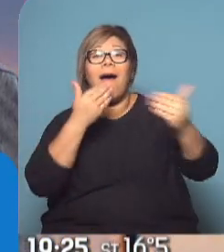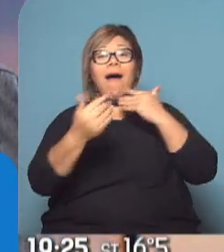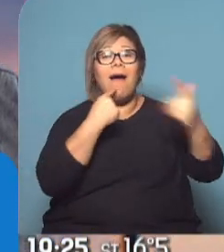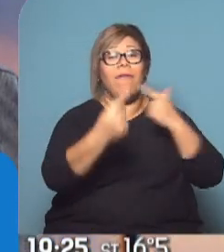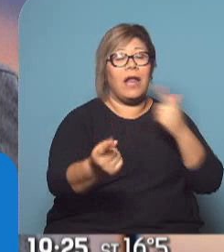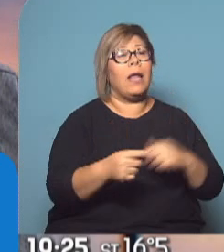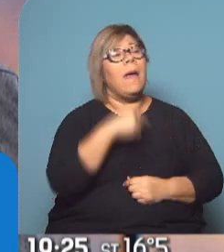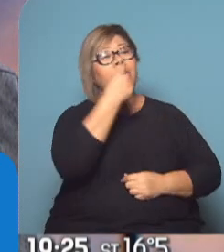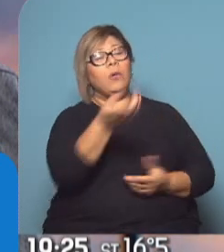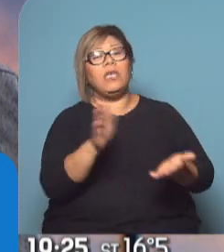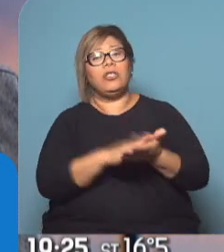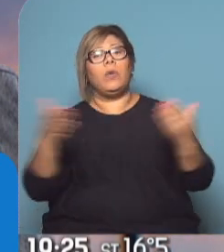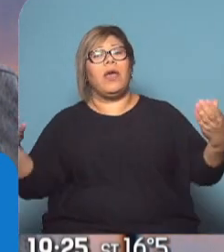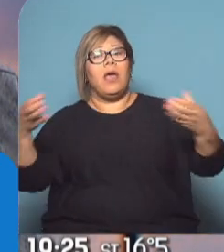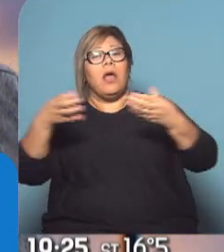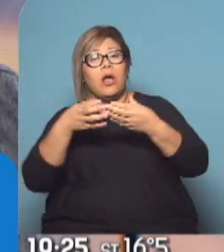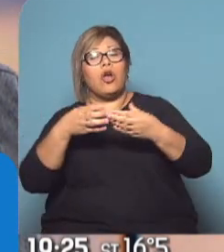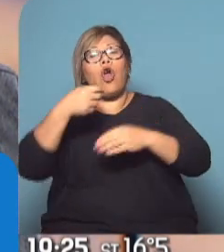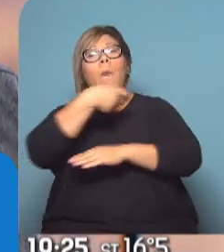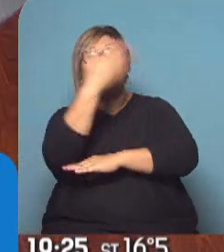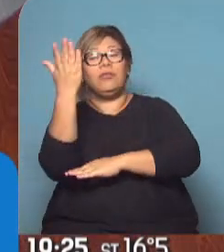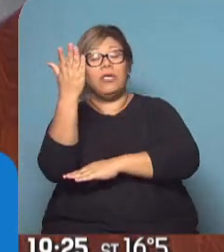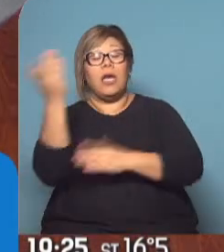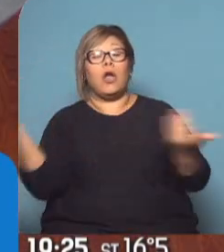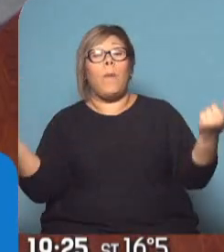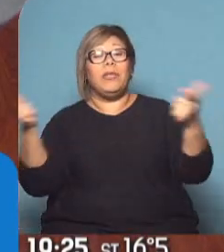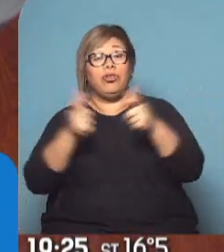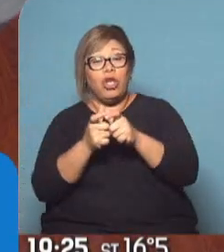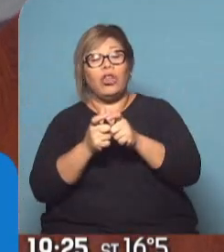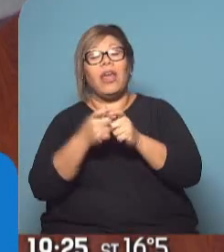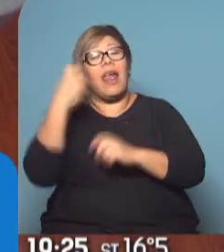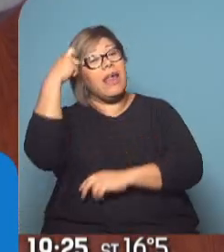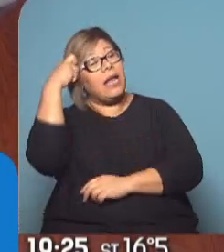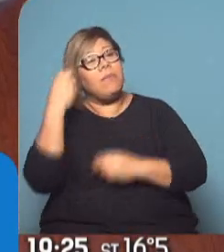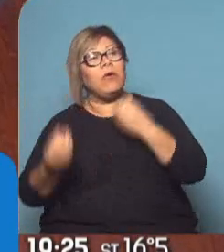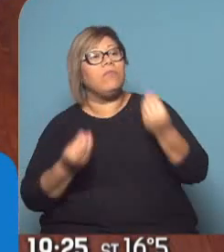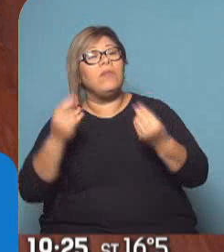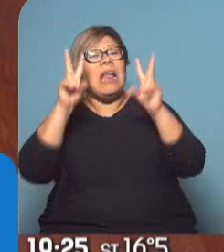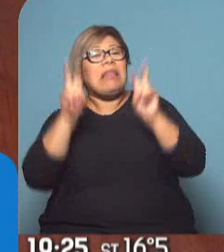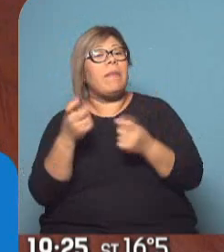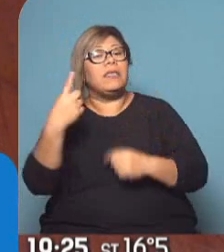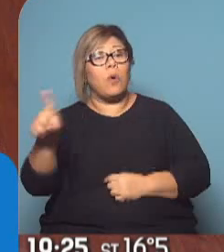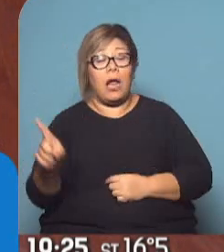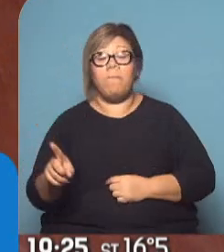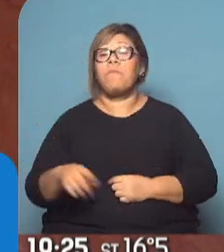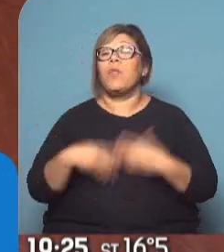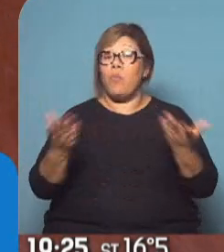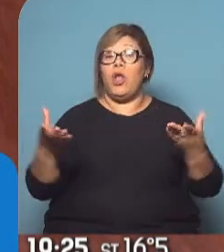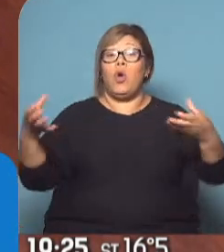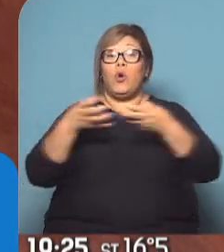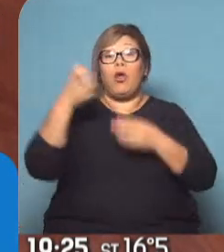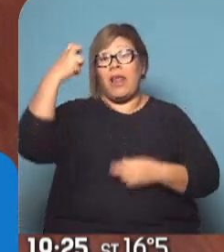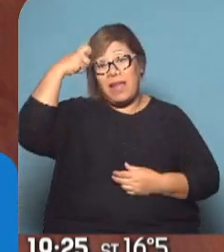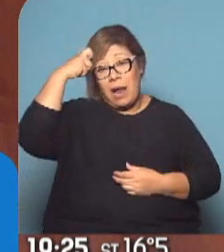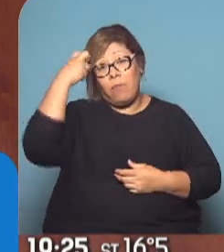qué temas va a tratar concretamente sin duda ratificar en la pertenencia de la unión cívica radical